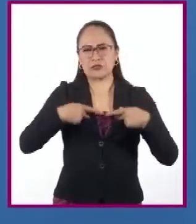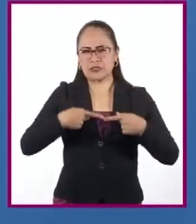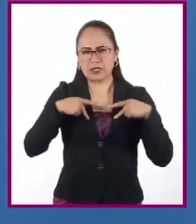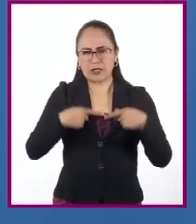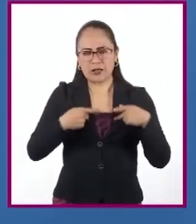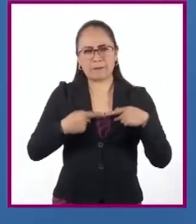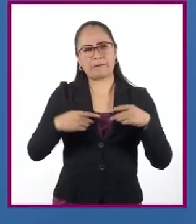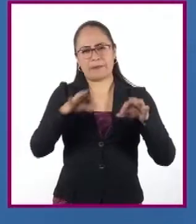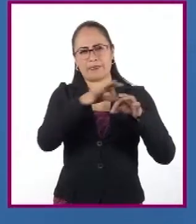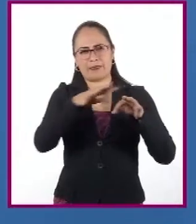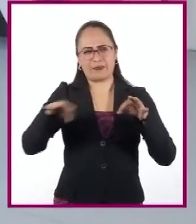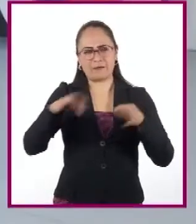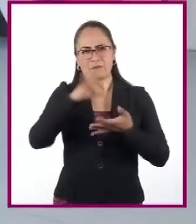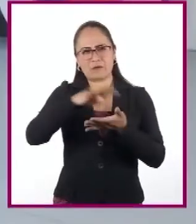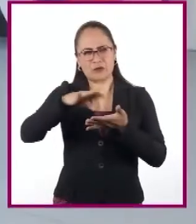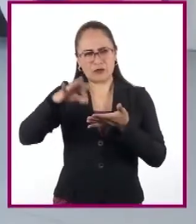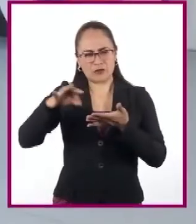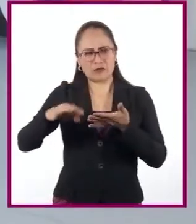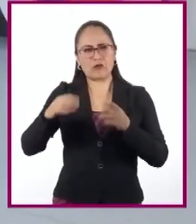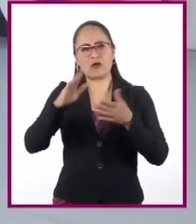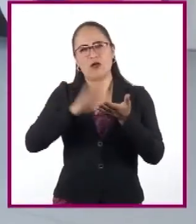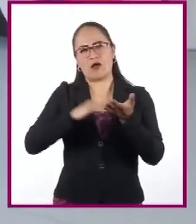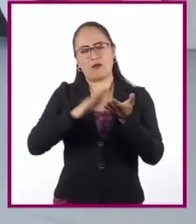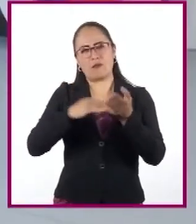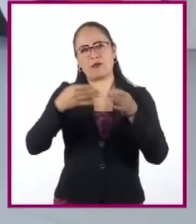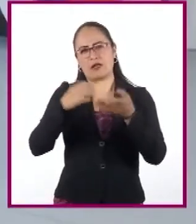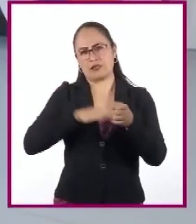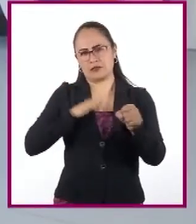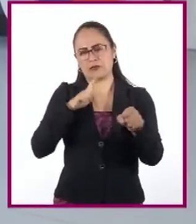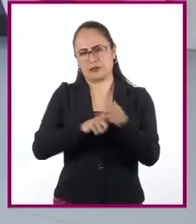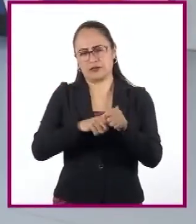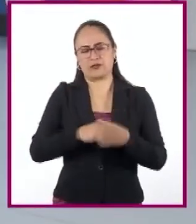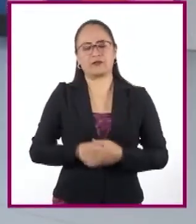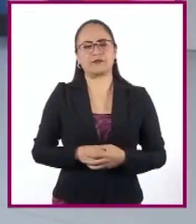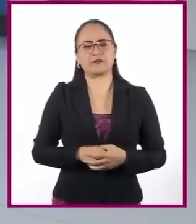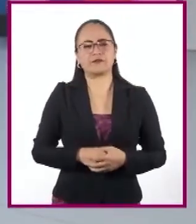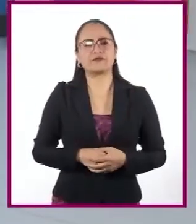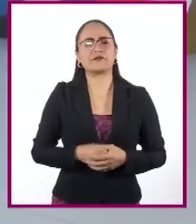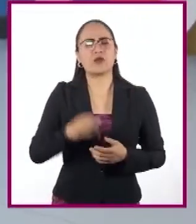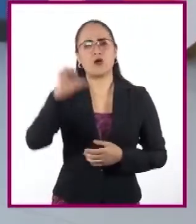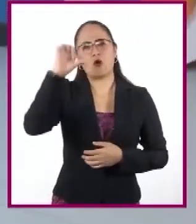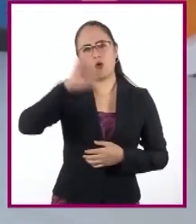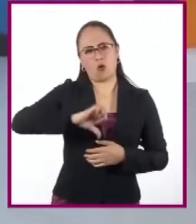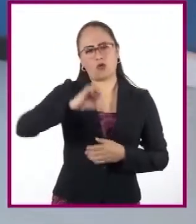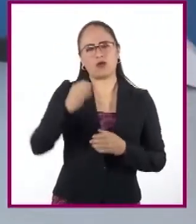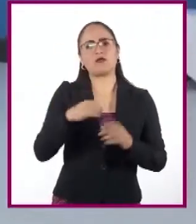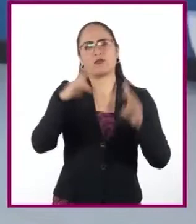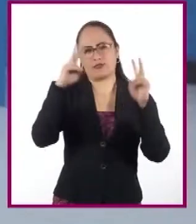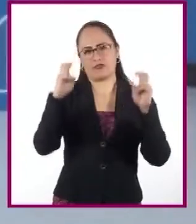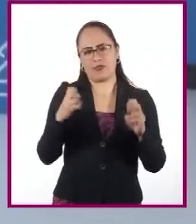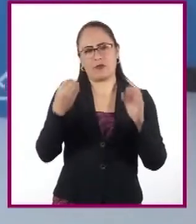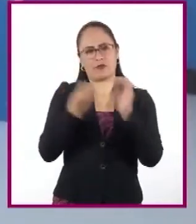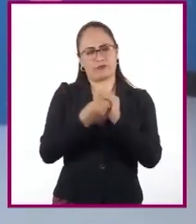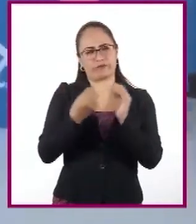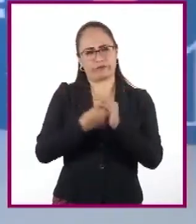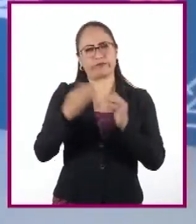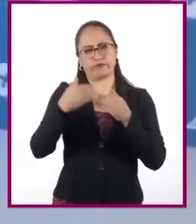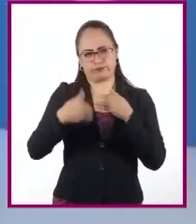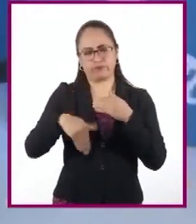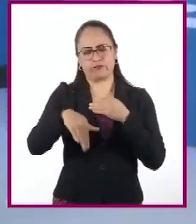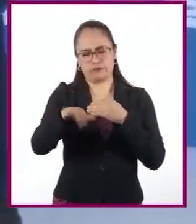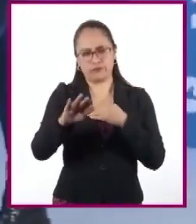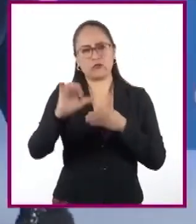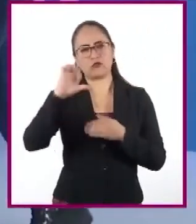punzón y regleta. A propósito del tema que estudiaremos a lo largo de la sesión, en esta ocasión